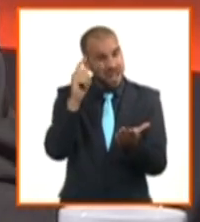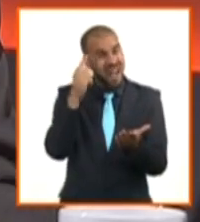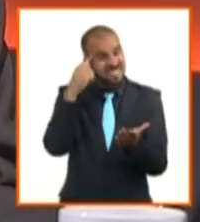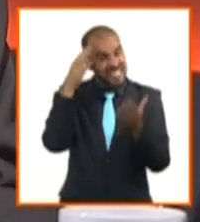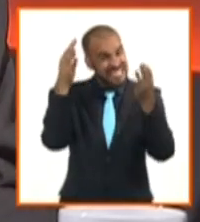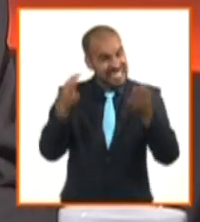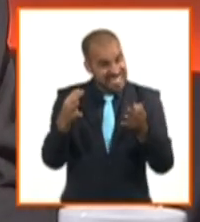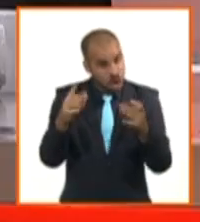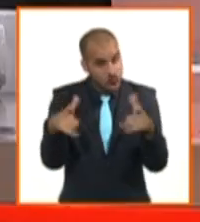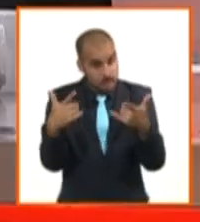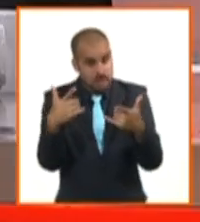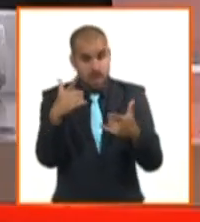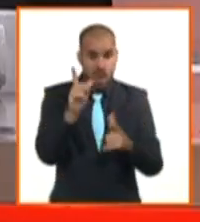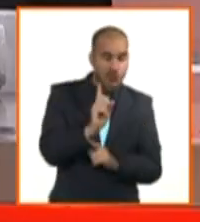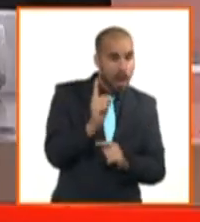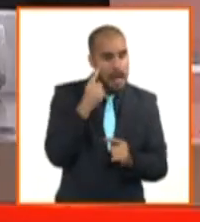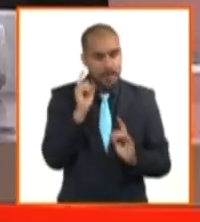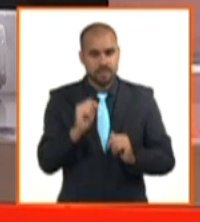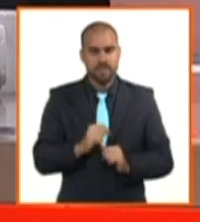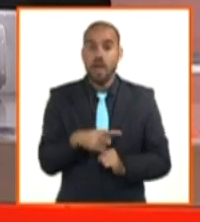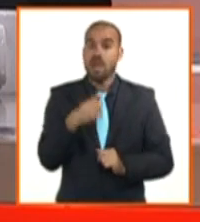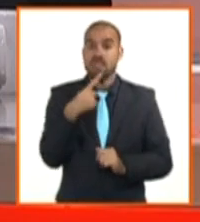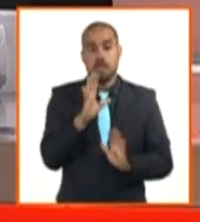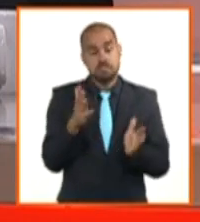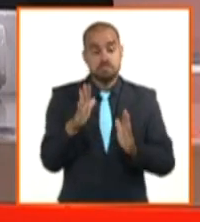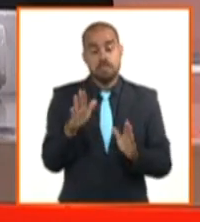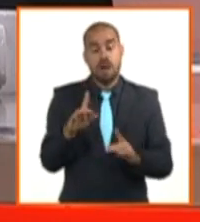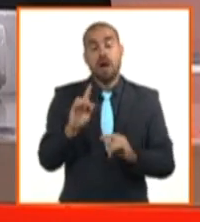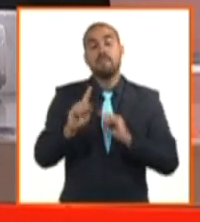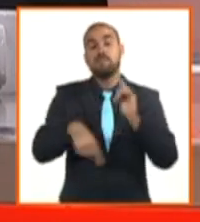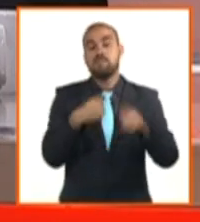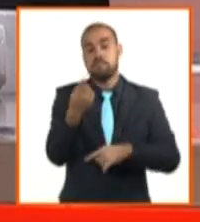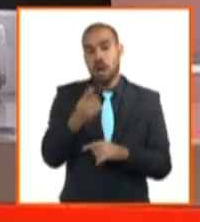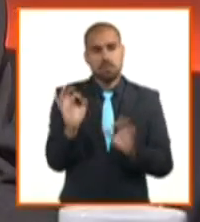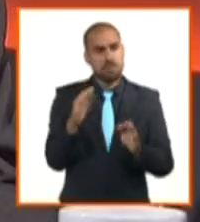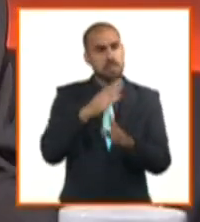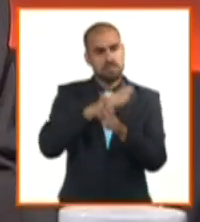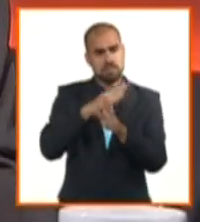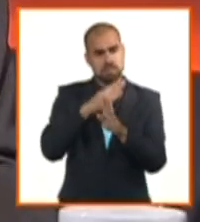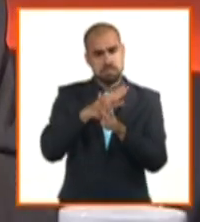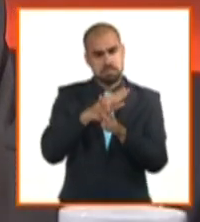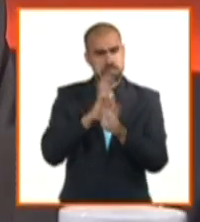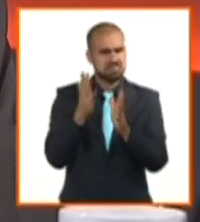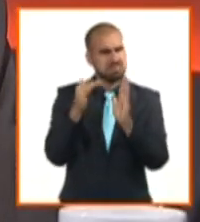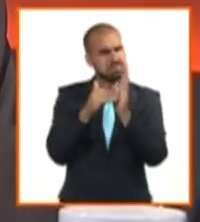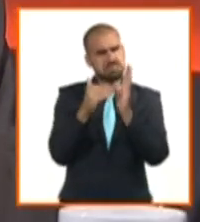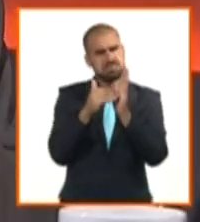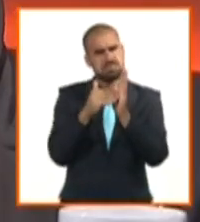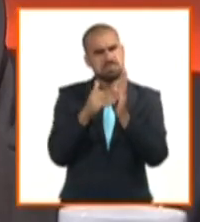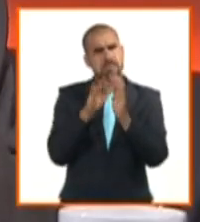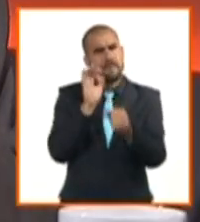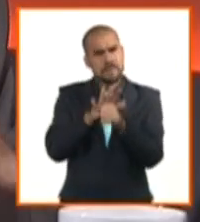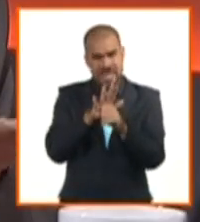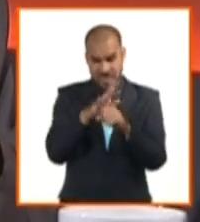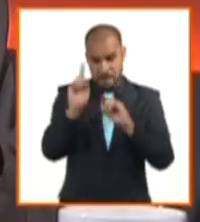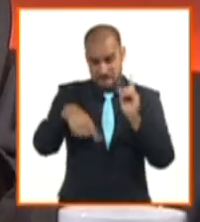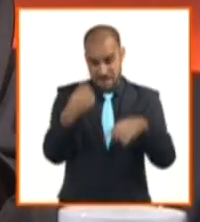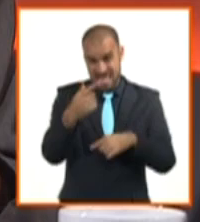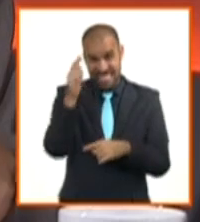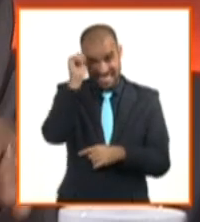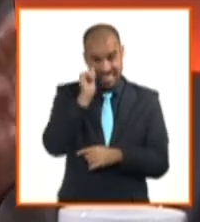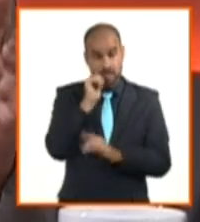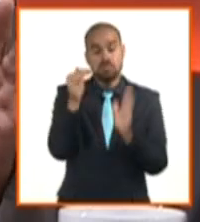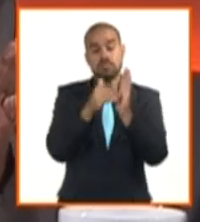que vamos a tener por lo menos hasta mañana después del mediodía esa mañana debe ir poco a poco mejorando y